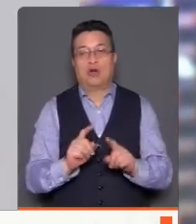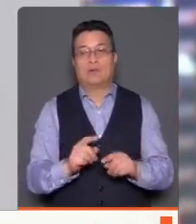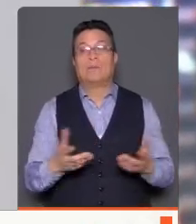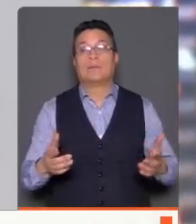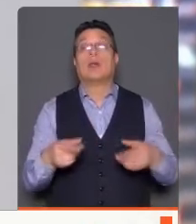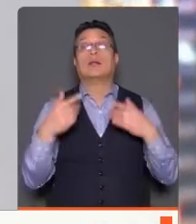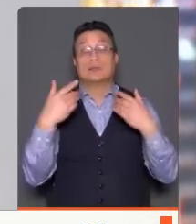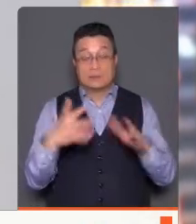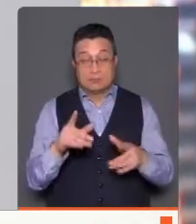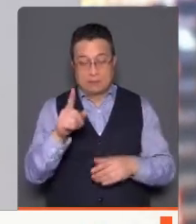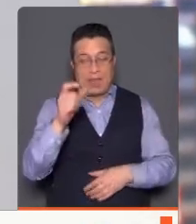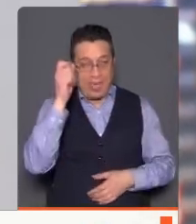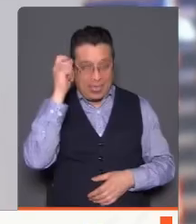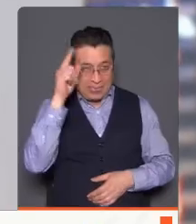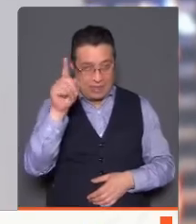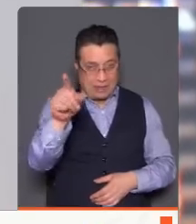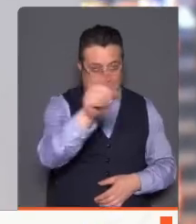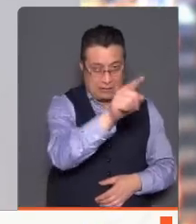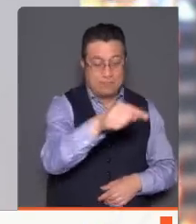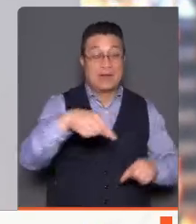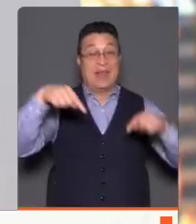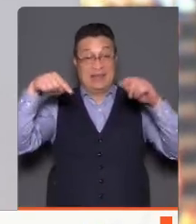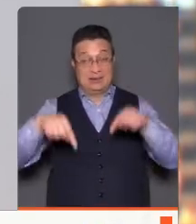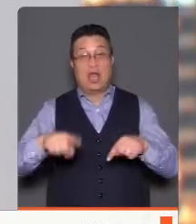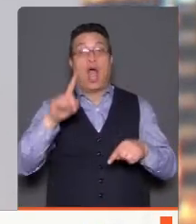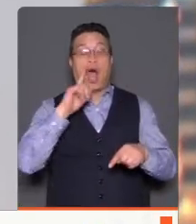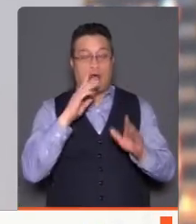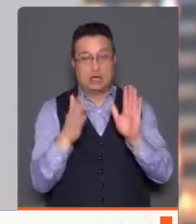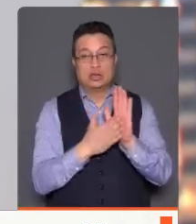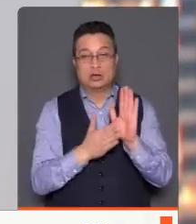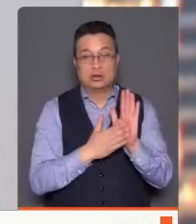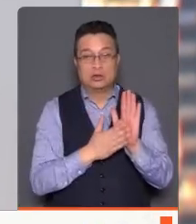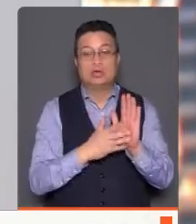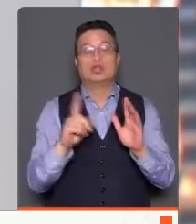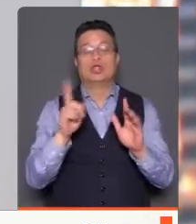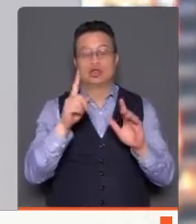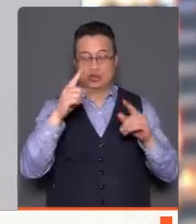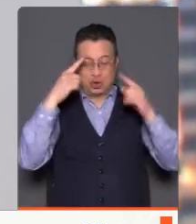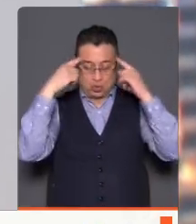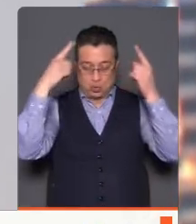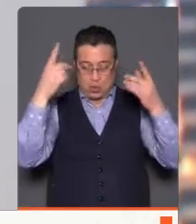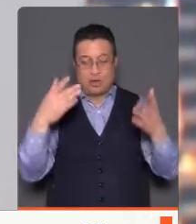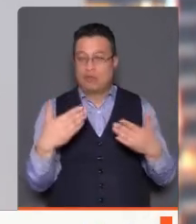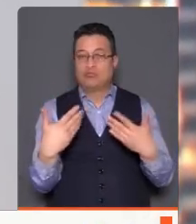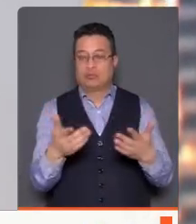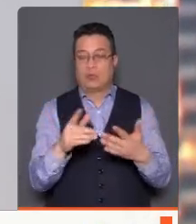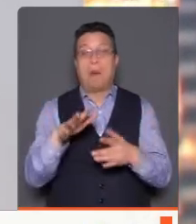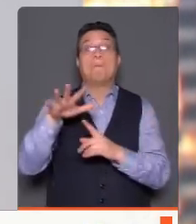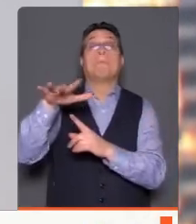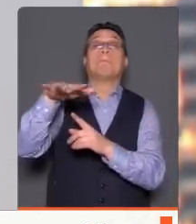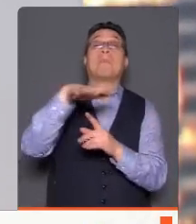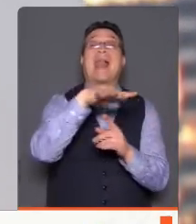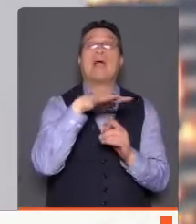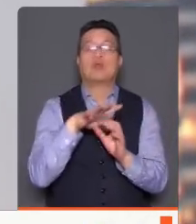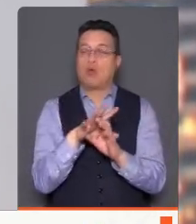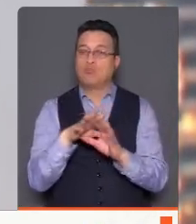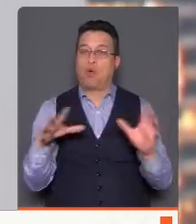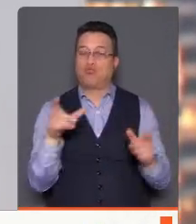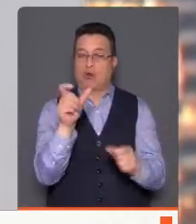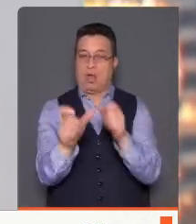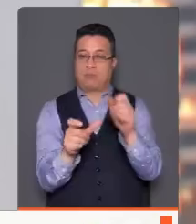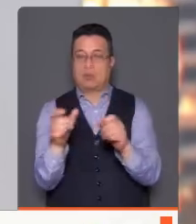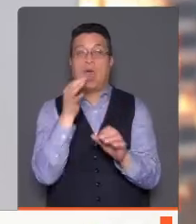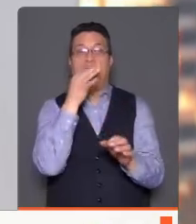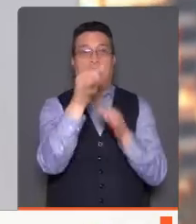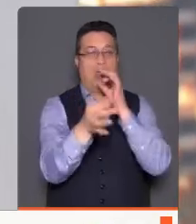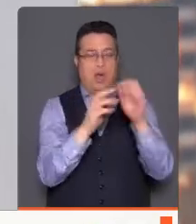quiero que la gente entienda. Aquí hay un texto que nos genera sueños, se está manipulando mucho a las personas, diciéndoles que se va